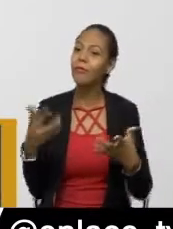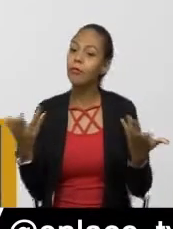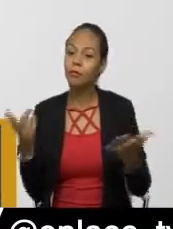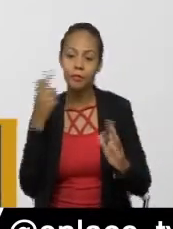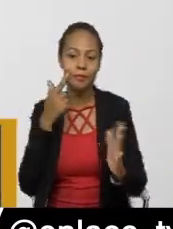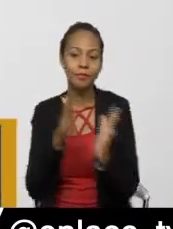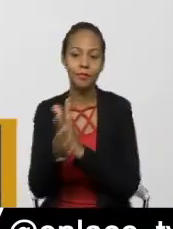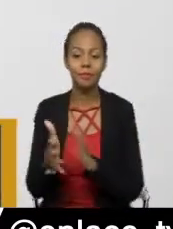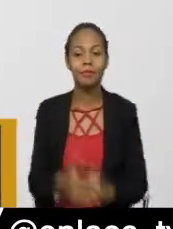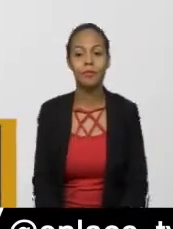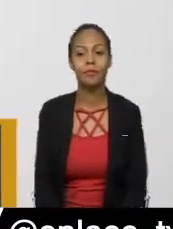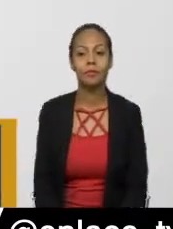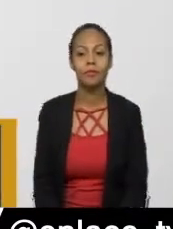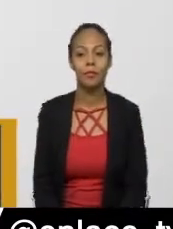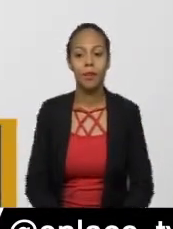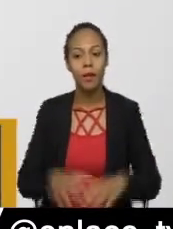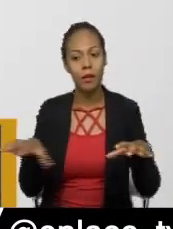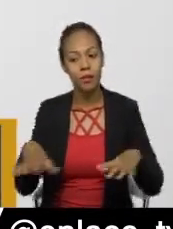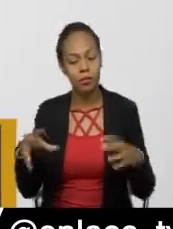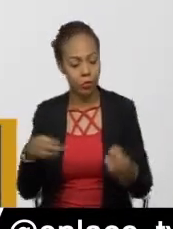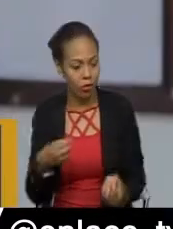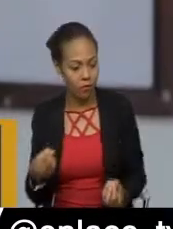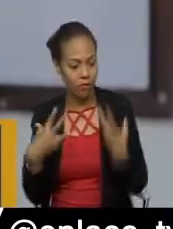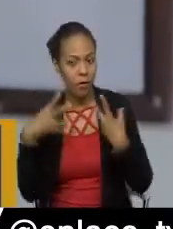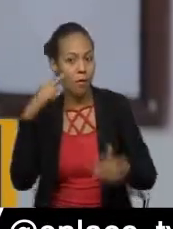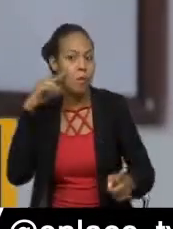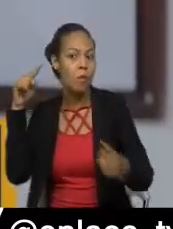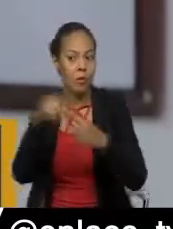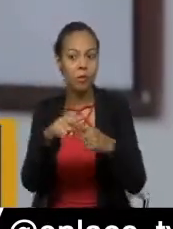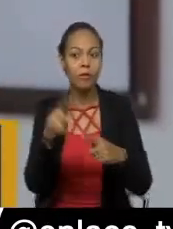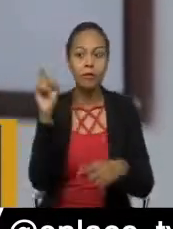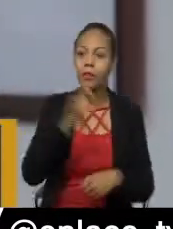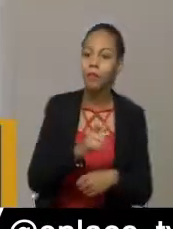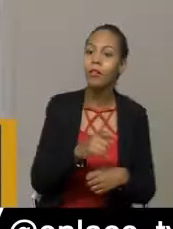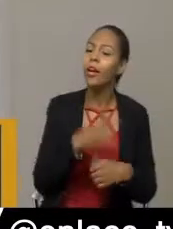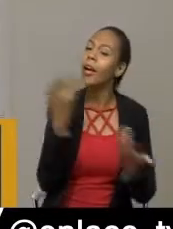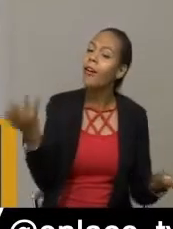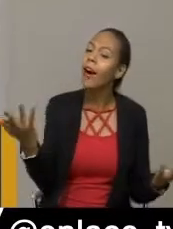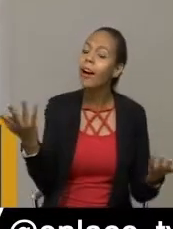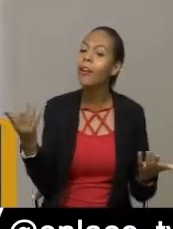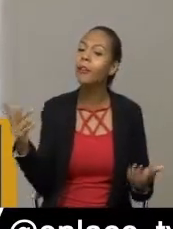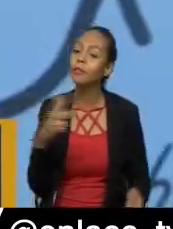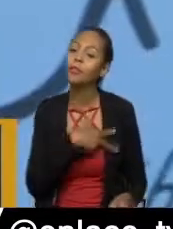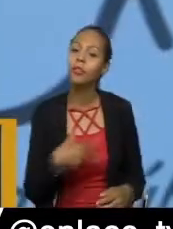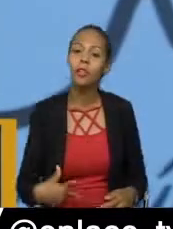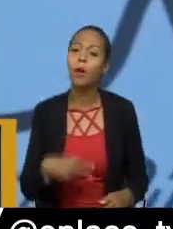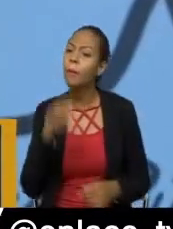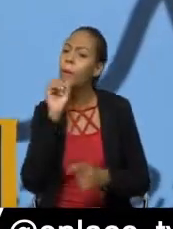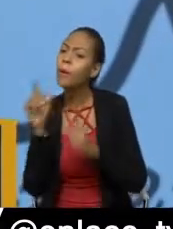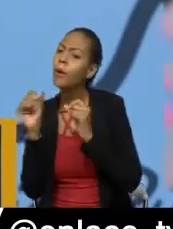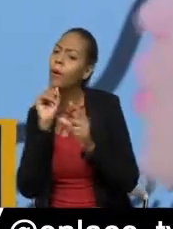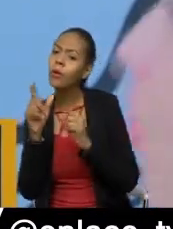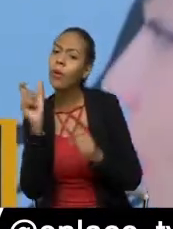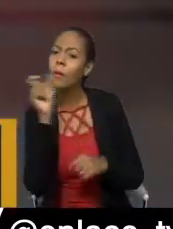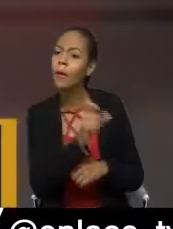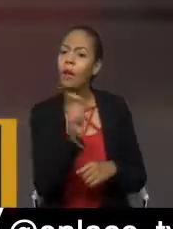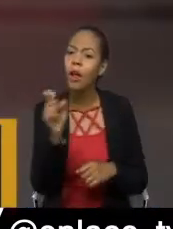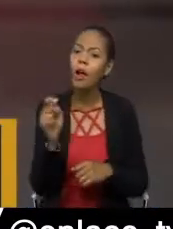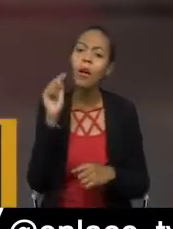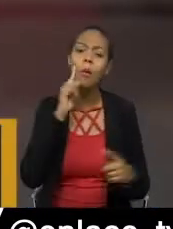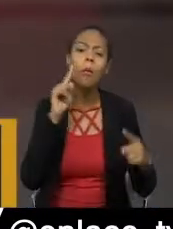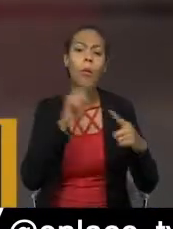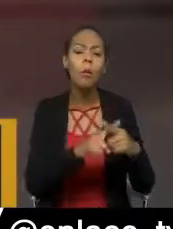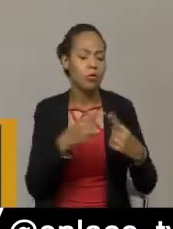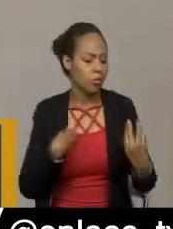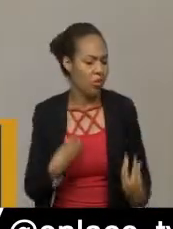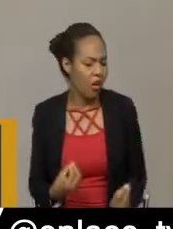En la campaña Por la Vida, Nací con un Propósito, liderada por la Personería Municipal, se preguntó a diferentes personajes de la ciudad cuál es su propósito